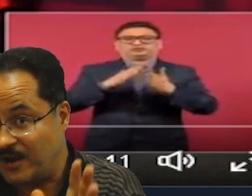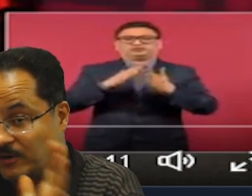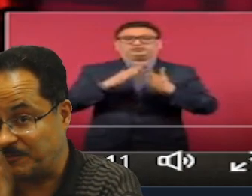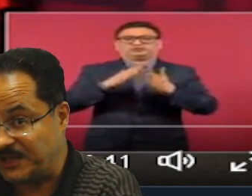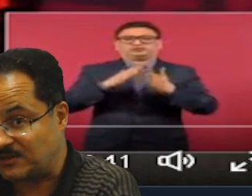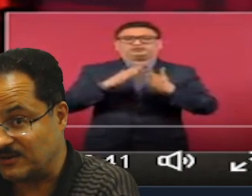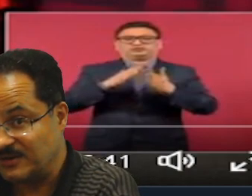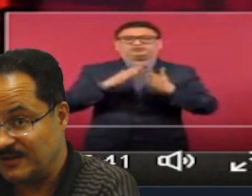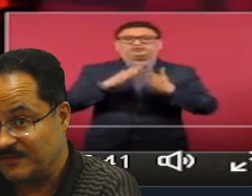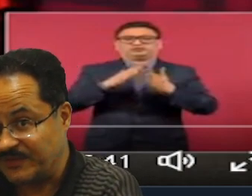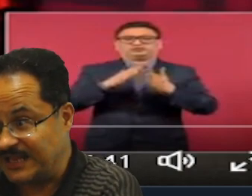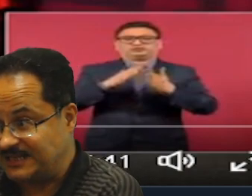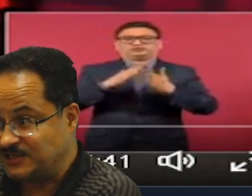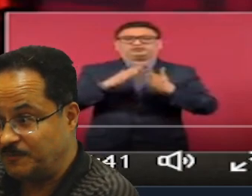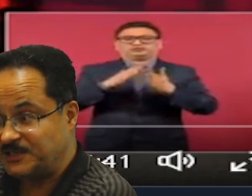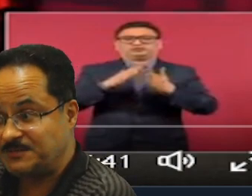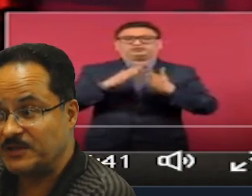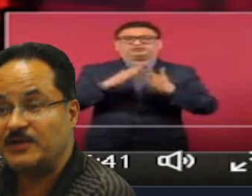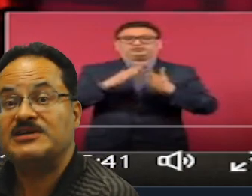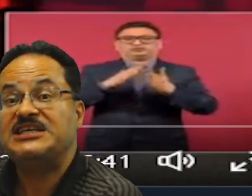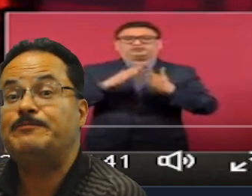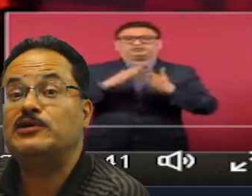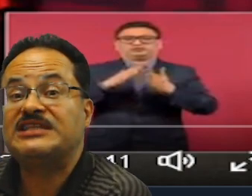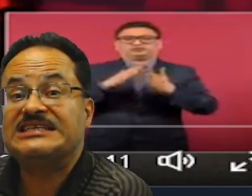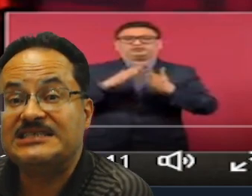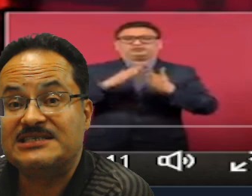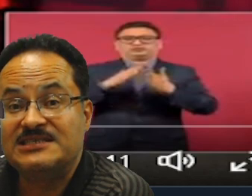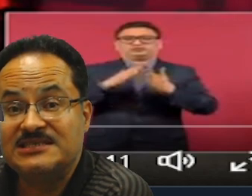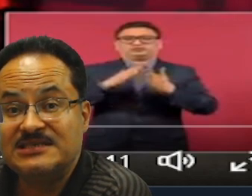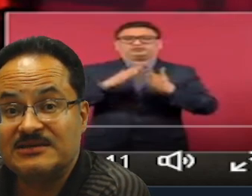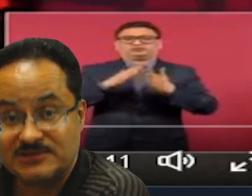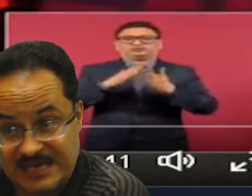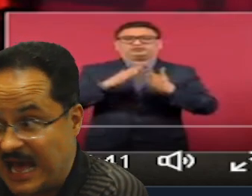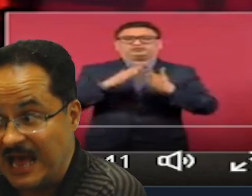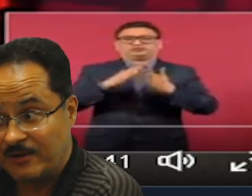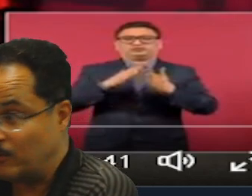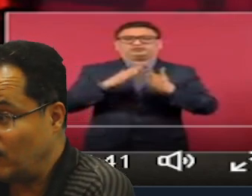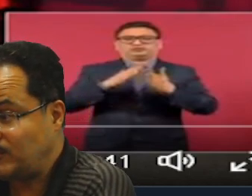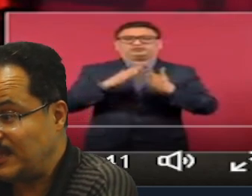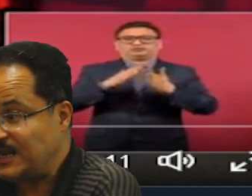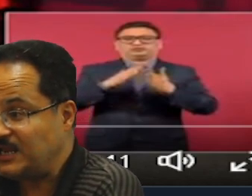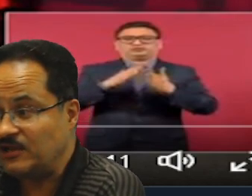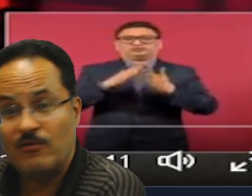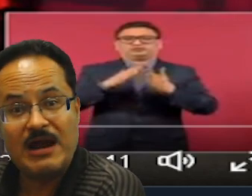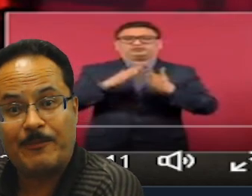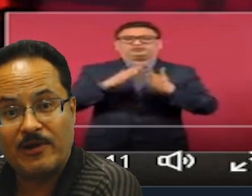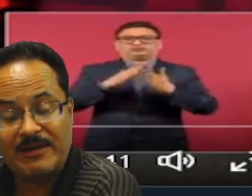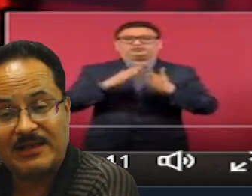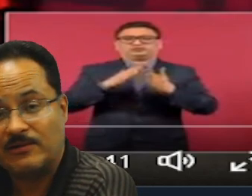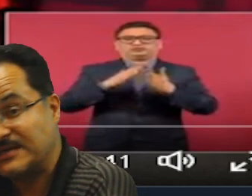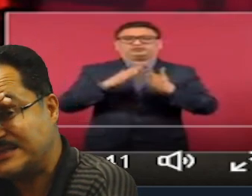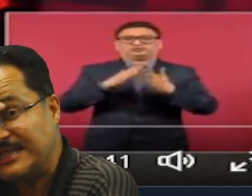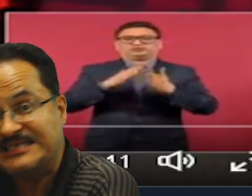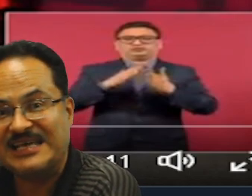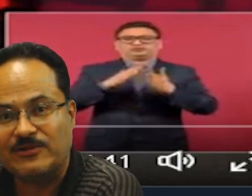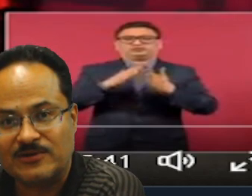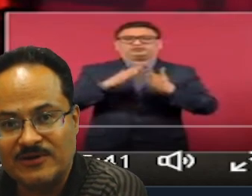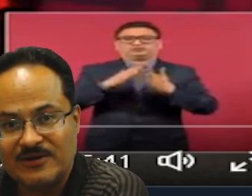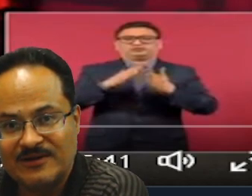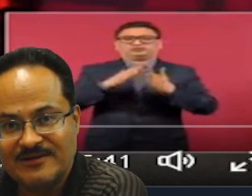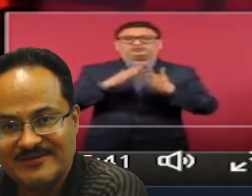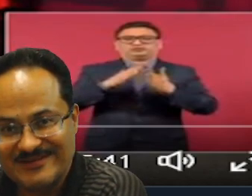pero repito de él desde un principio dijo Es hipótesis O sea no tiene ninguna prueba de lo que está